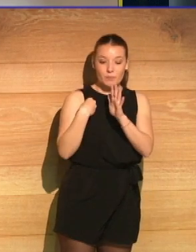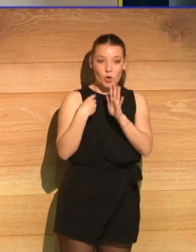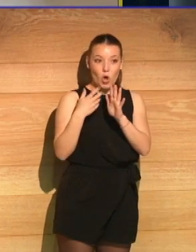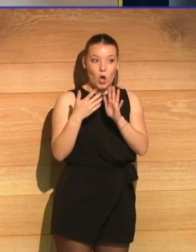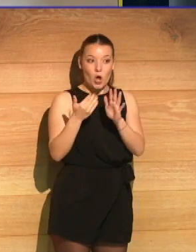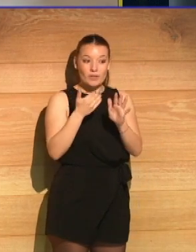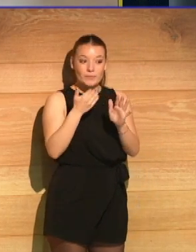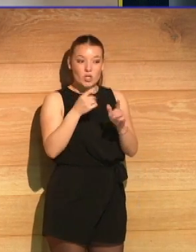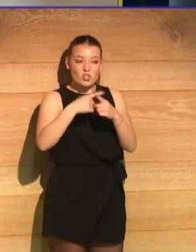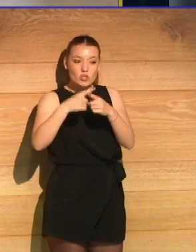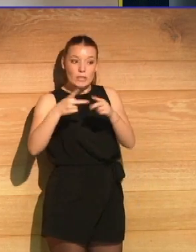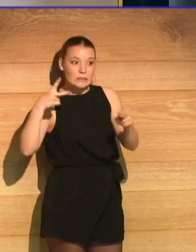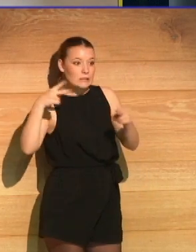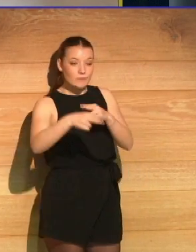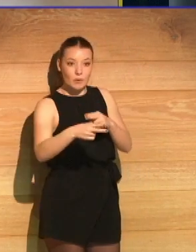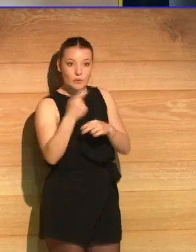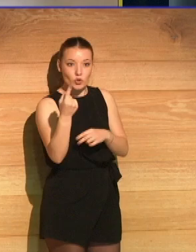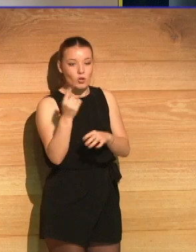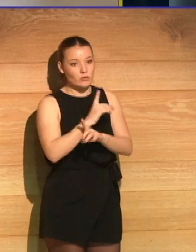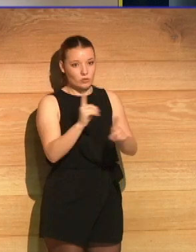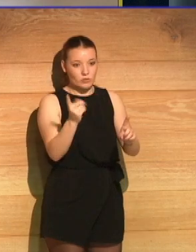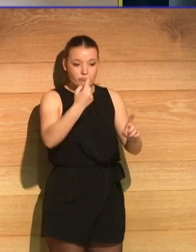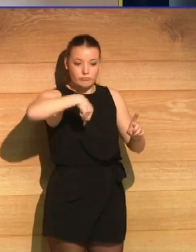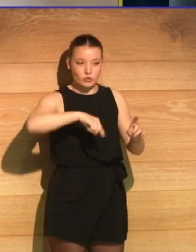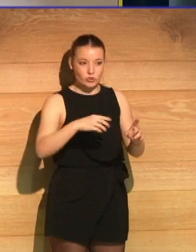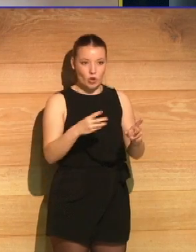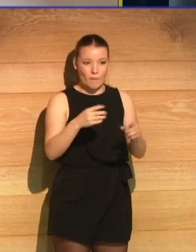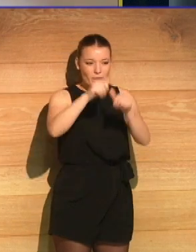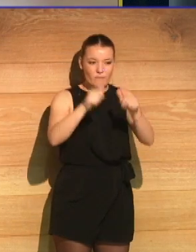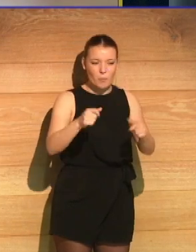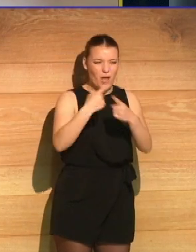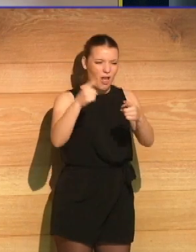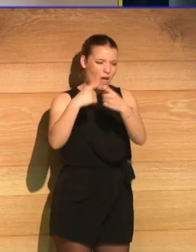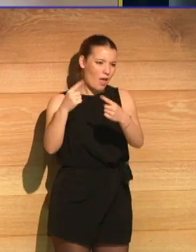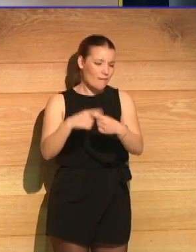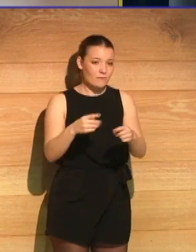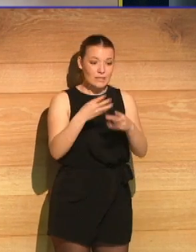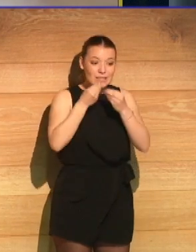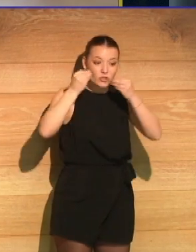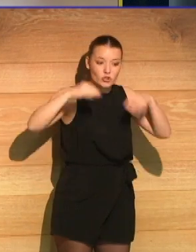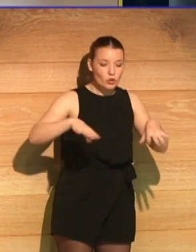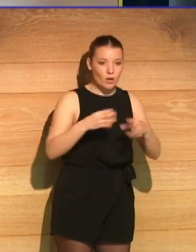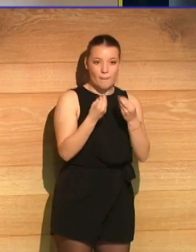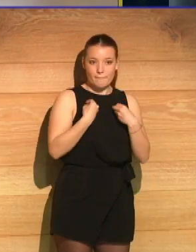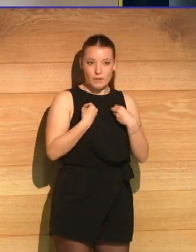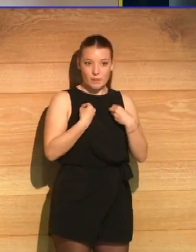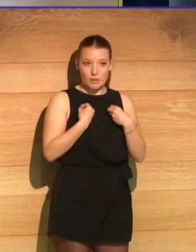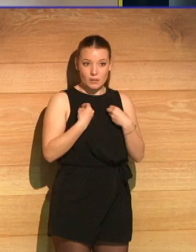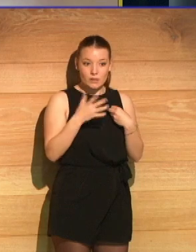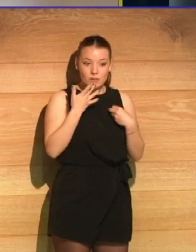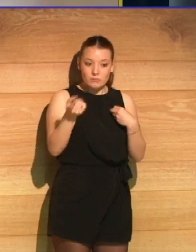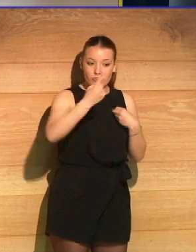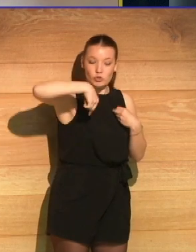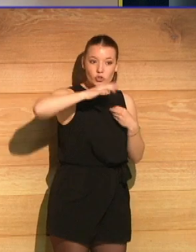en nuestra manera de vivir, que hemos vivido de muchas maneras muy diferentes a lo largo de la historia y por lo tanto cambiar una vez más, mutar